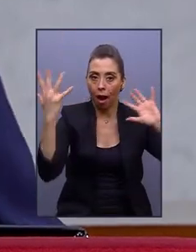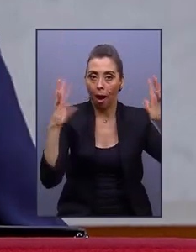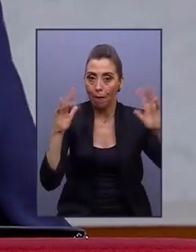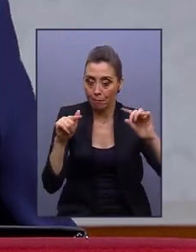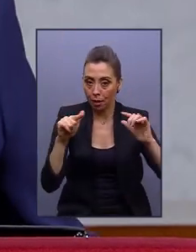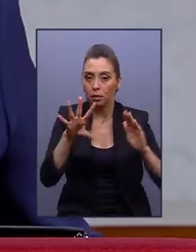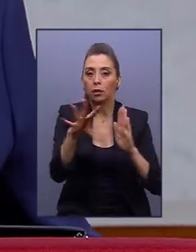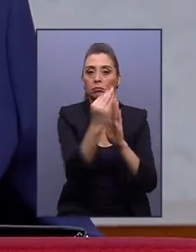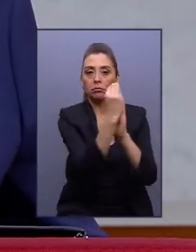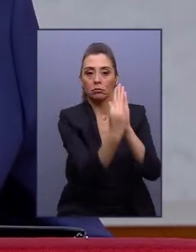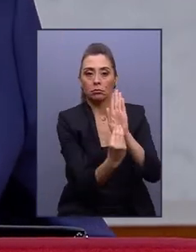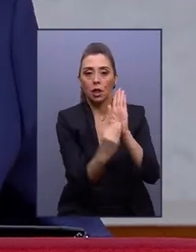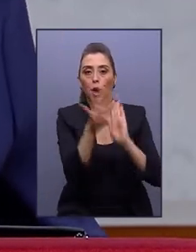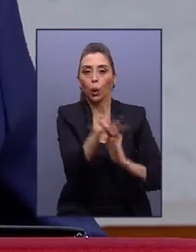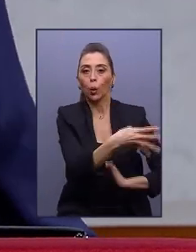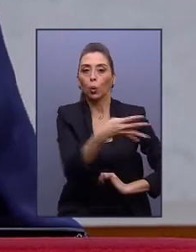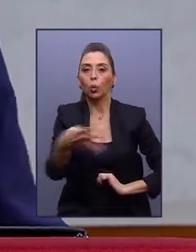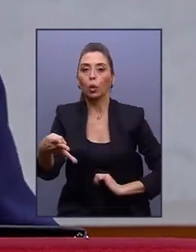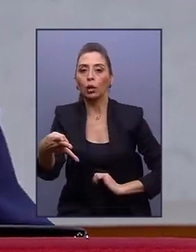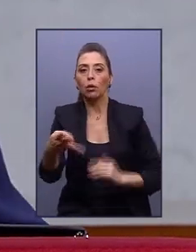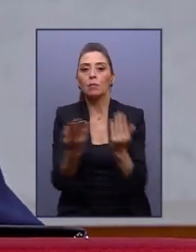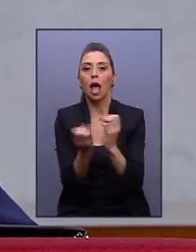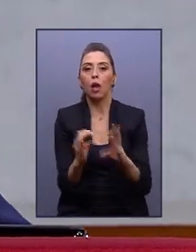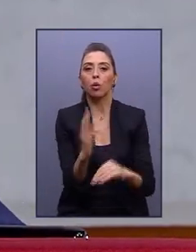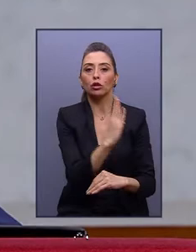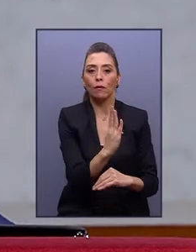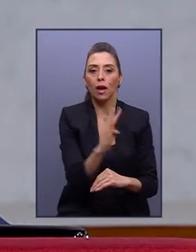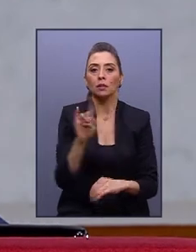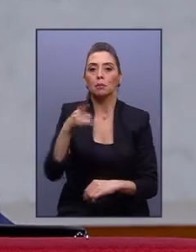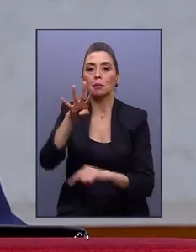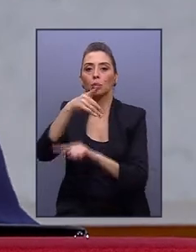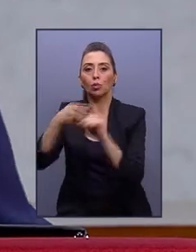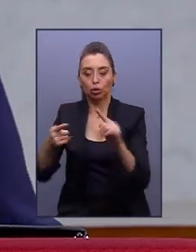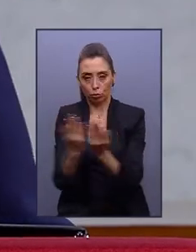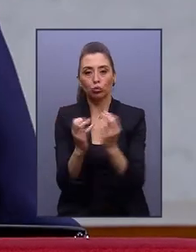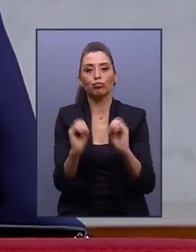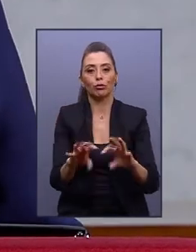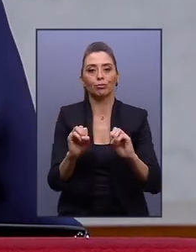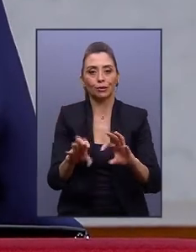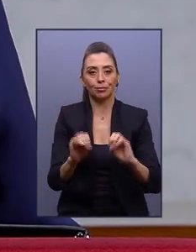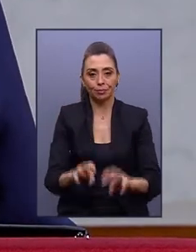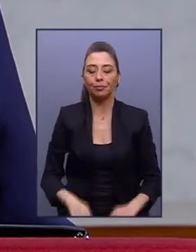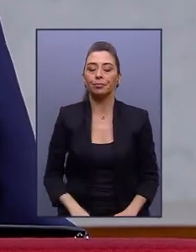se incorporen en las mallas curriculares de la educación básica y media.